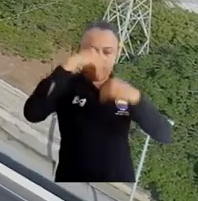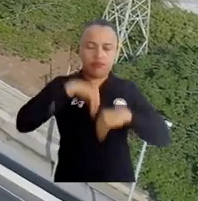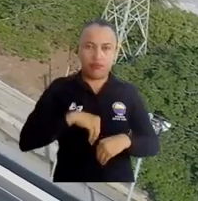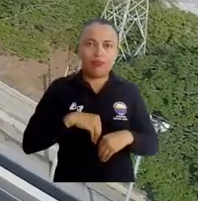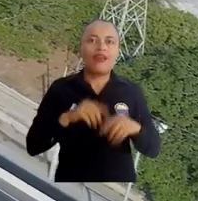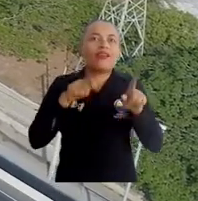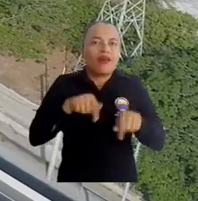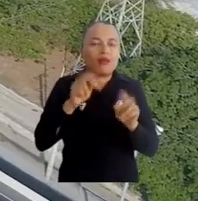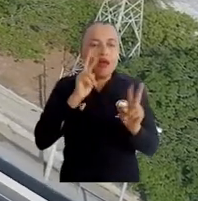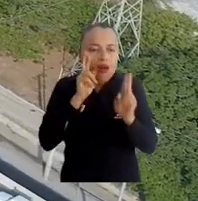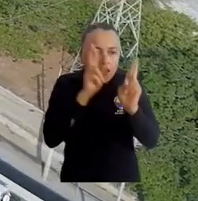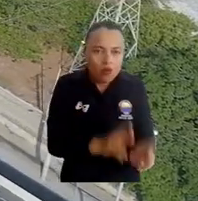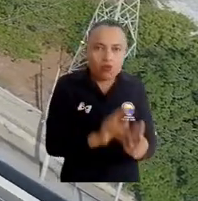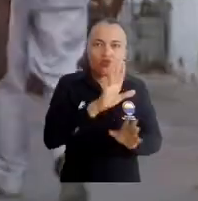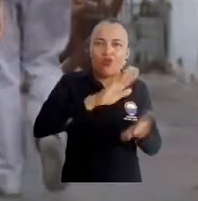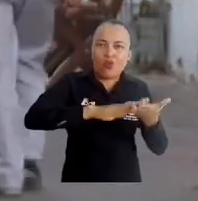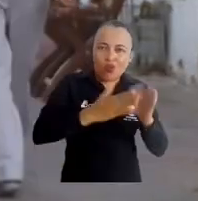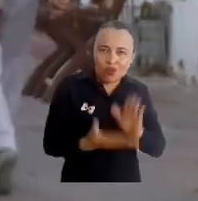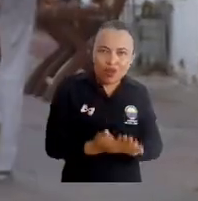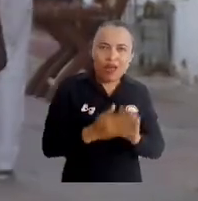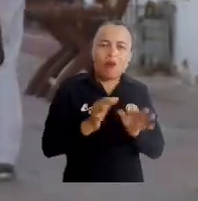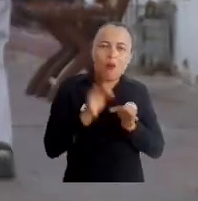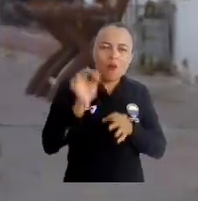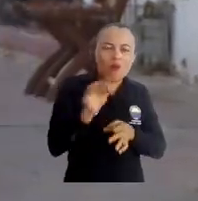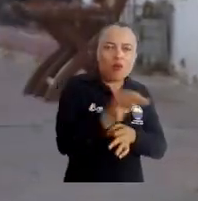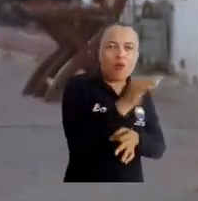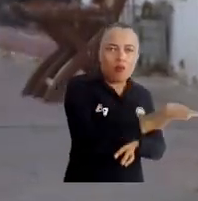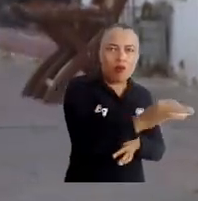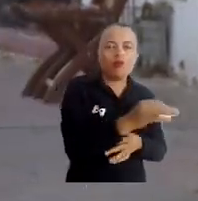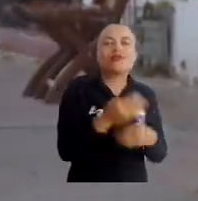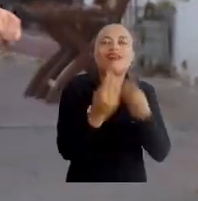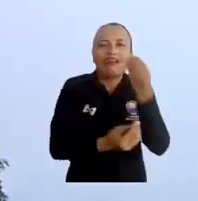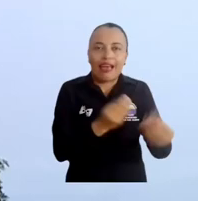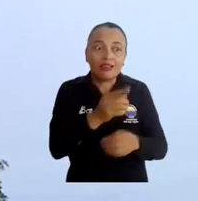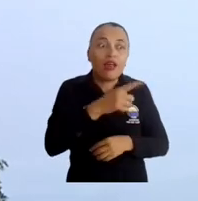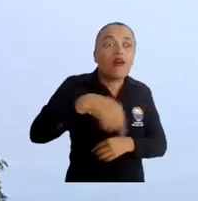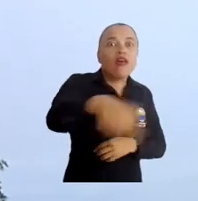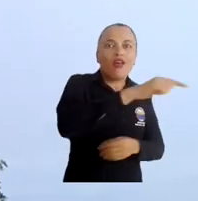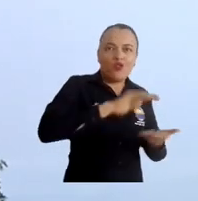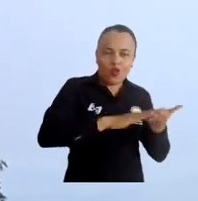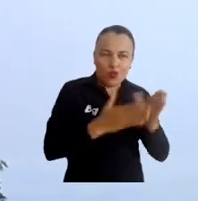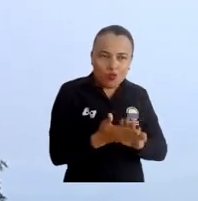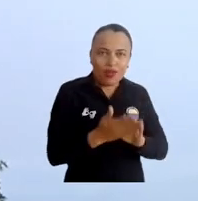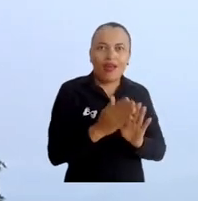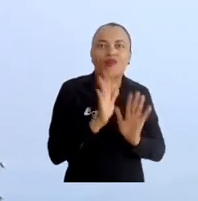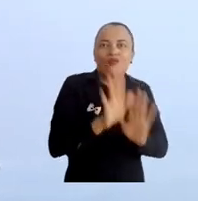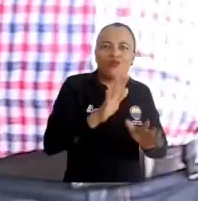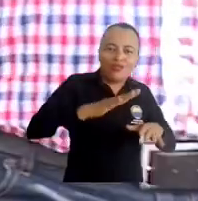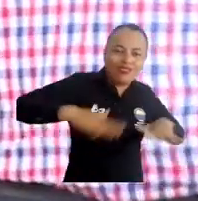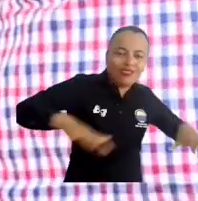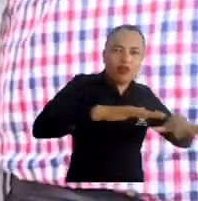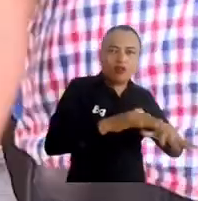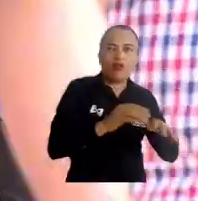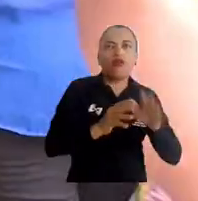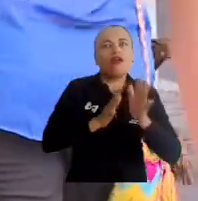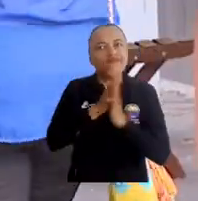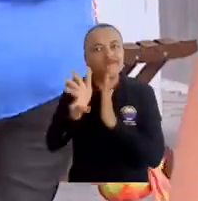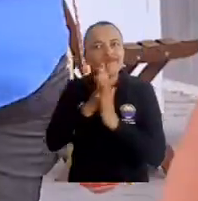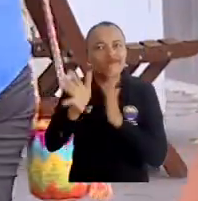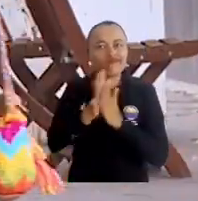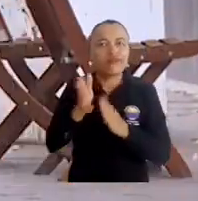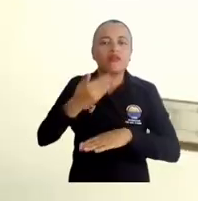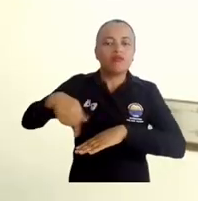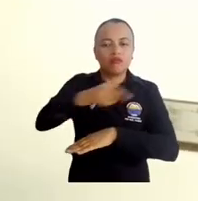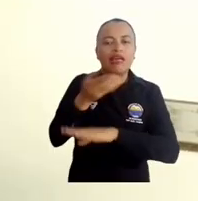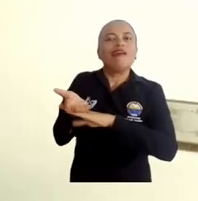hacia comunidades y a sus pueblos históricamente excluidos, y es importante entonces que voces del territorio, voces de esta región, estén llamando